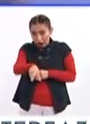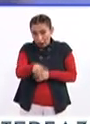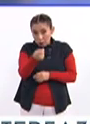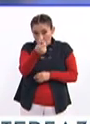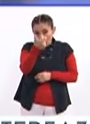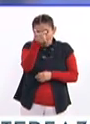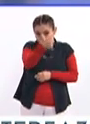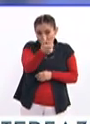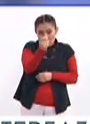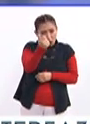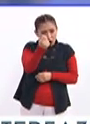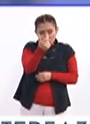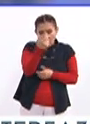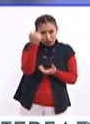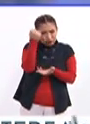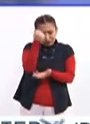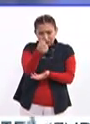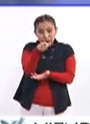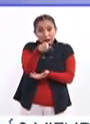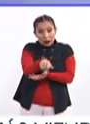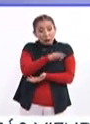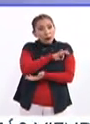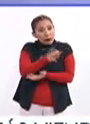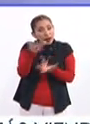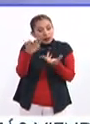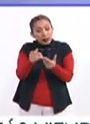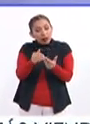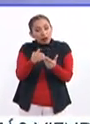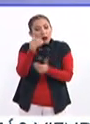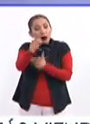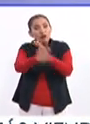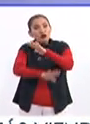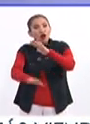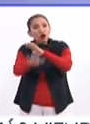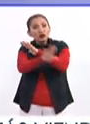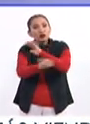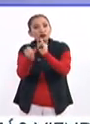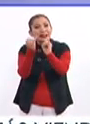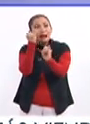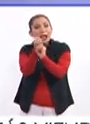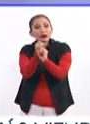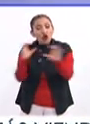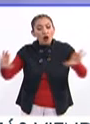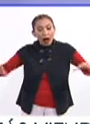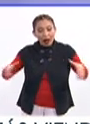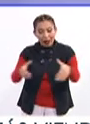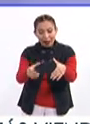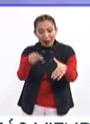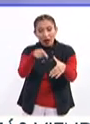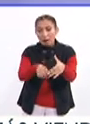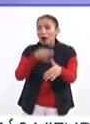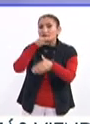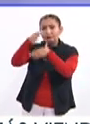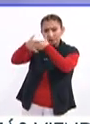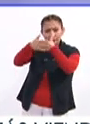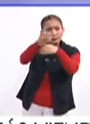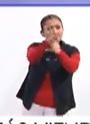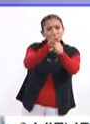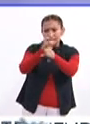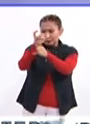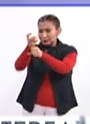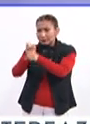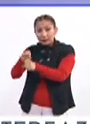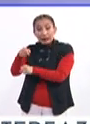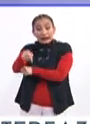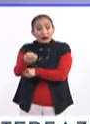decirlo, con muy pocos recursos económicos se generan unos fondos comunes internacionales y se hacen convocatorias.